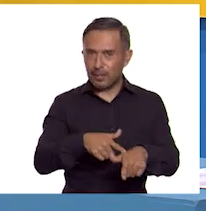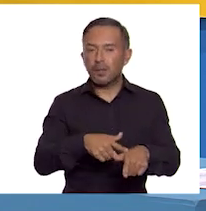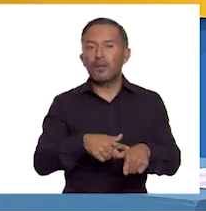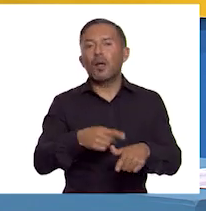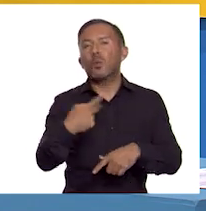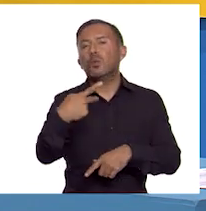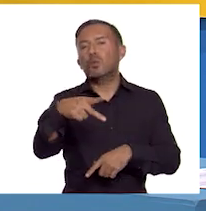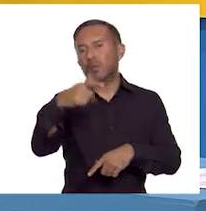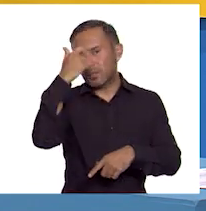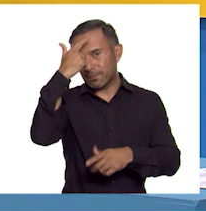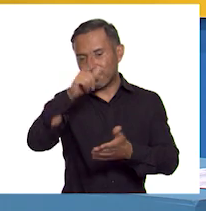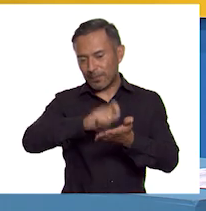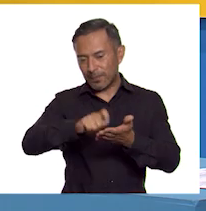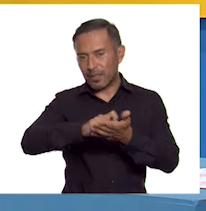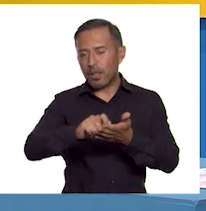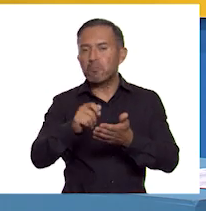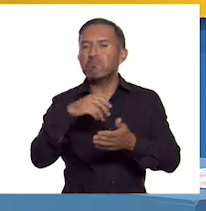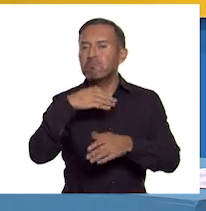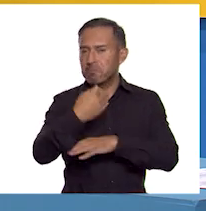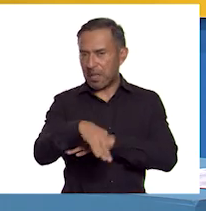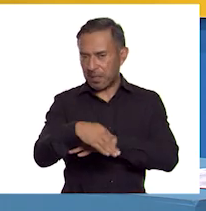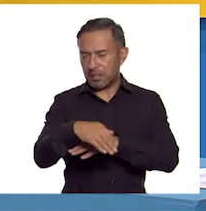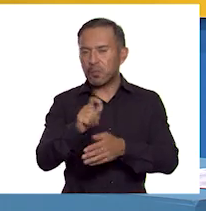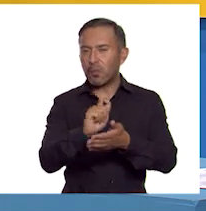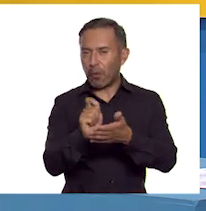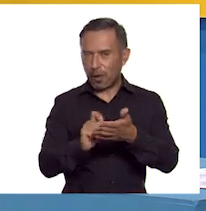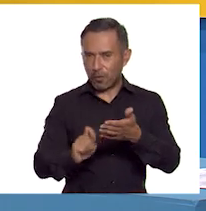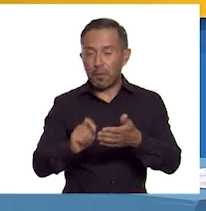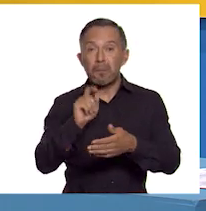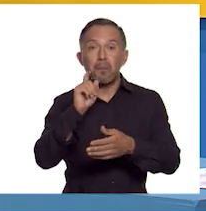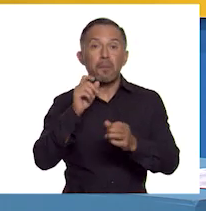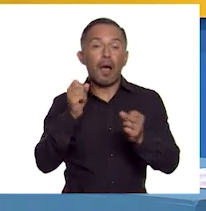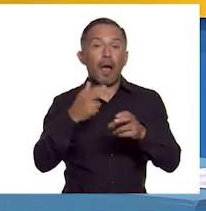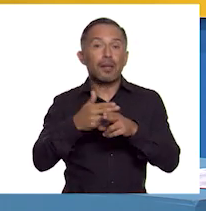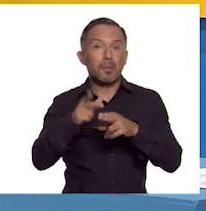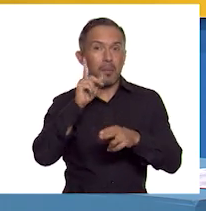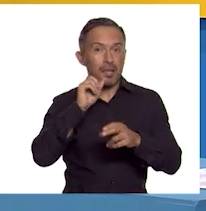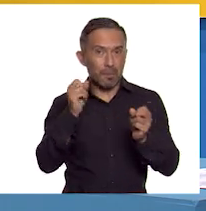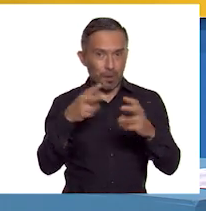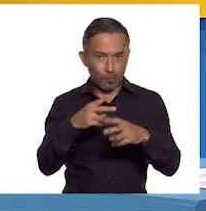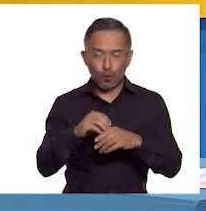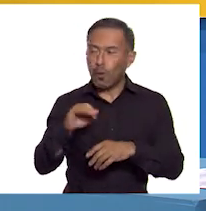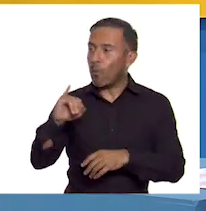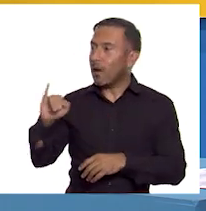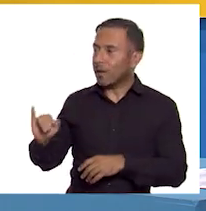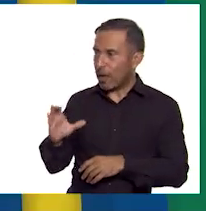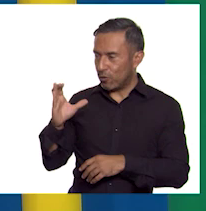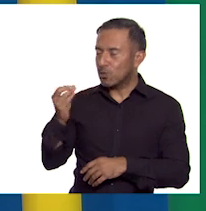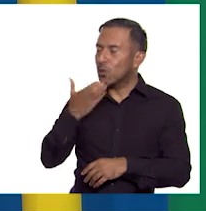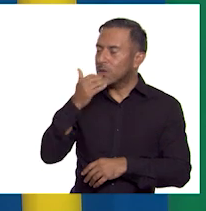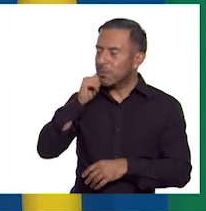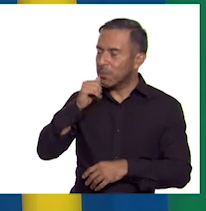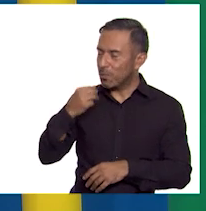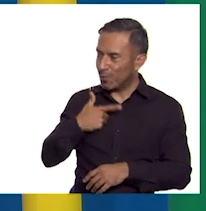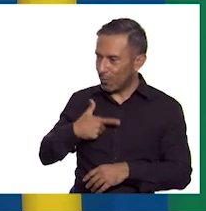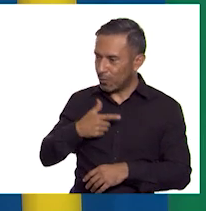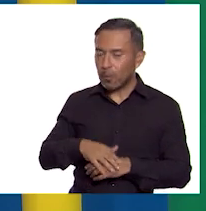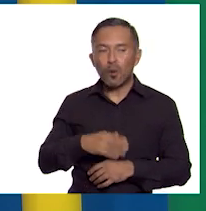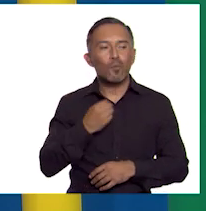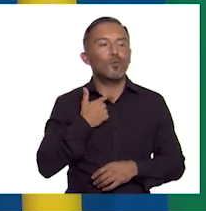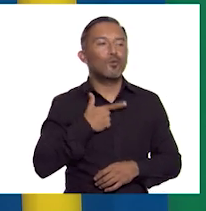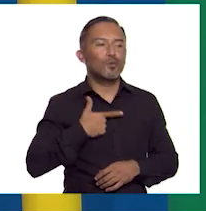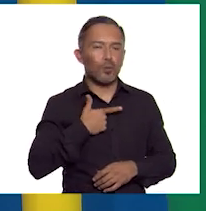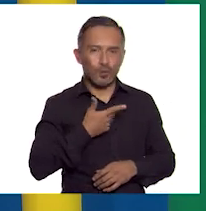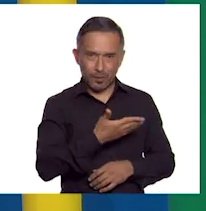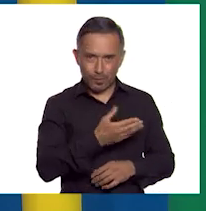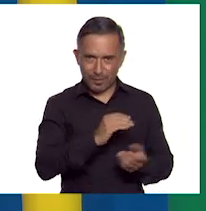borradores que hayan escrito. Hasta mañana. Muchas gracias, estudiantes en casa. Juan Carlos, como siempre, un placer. Profesor, el placer es todo mío. Muchísimas